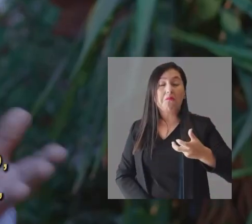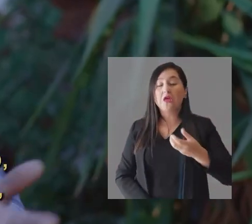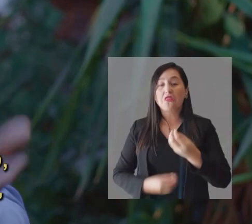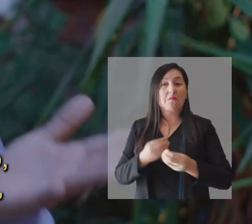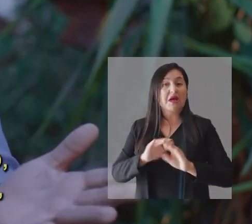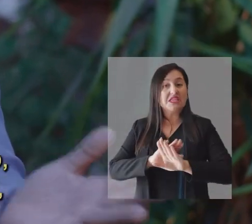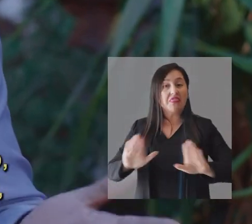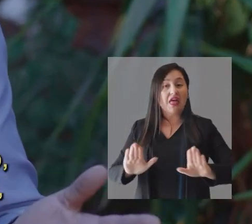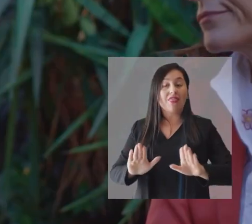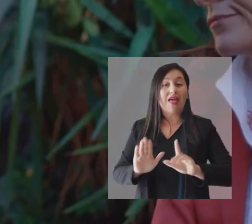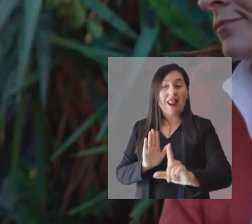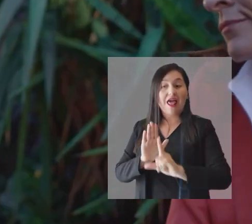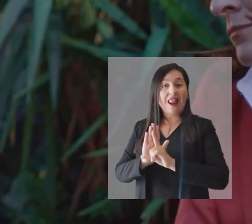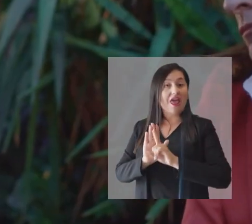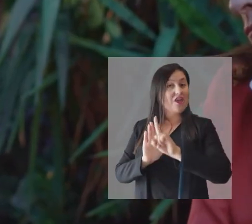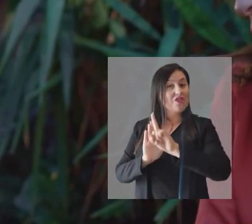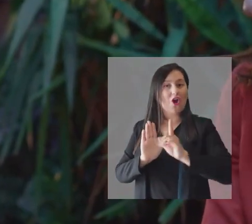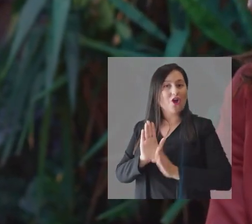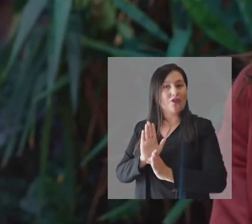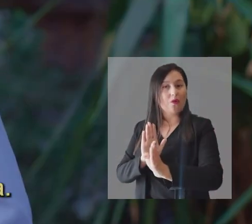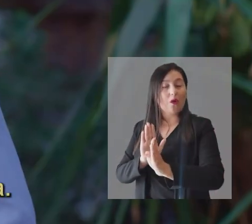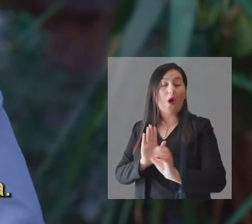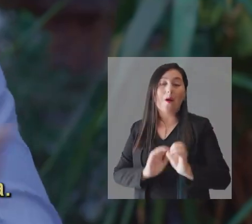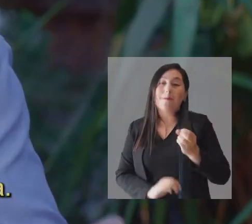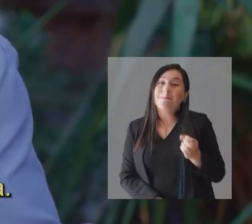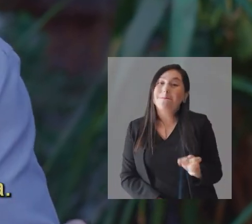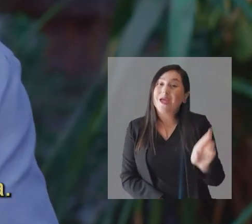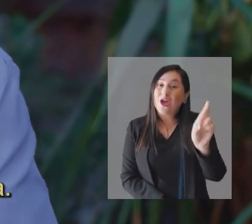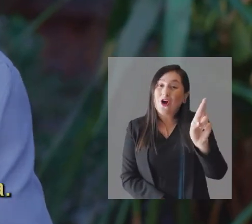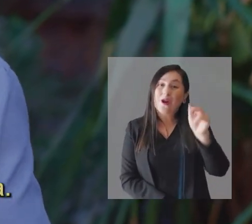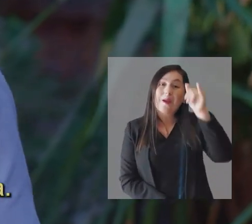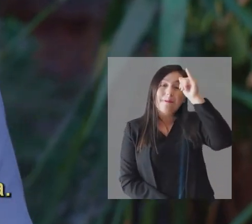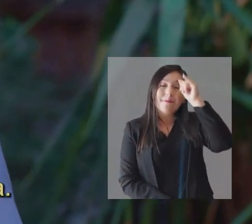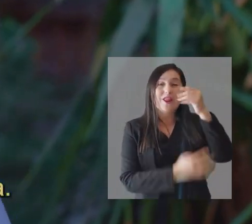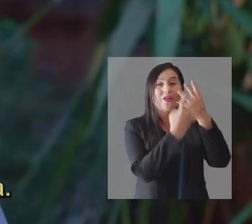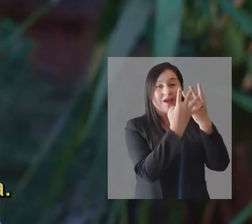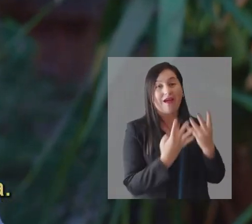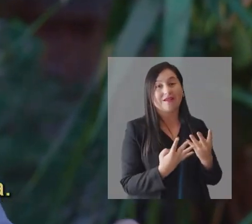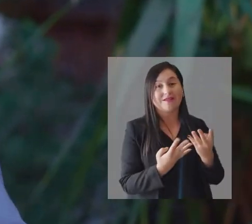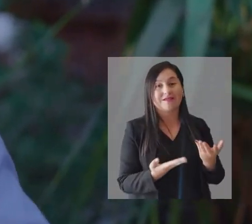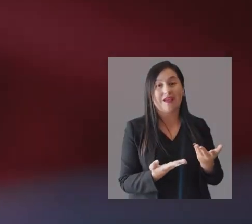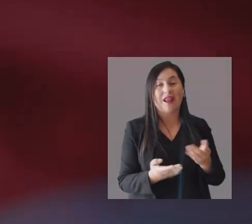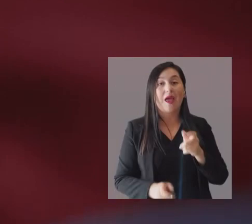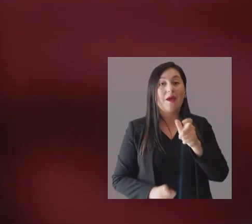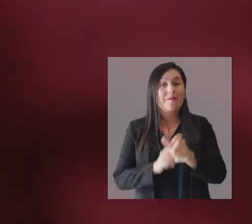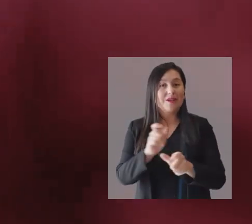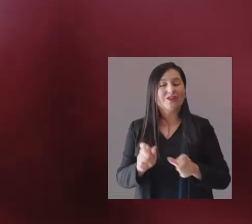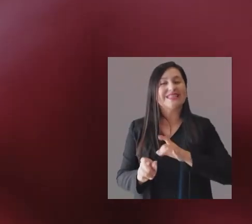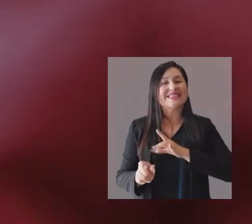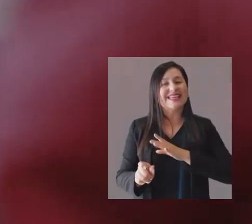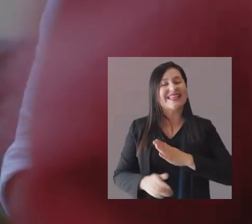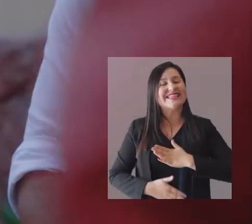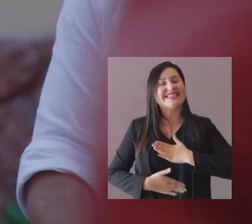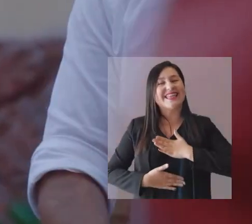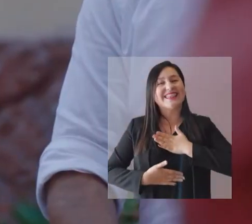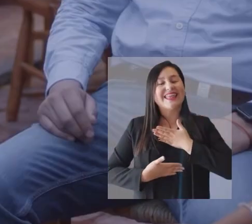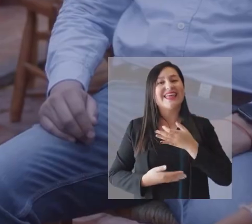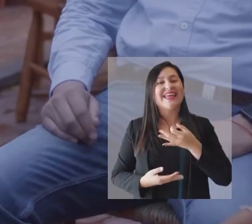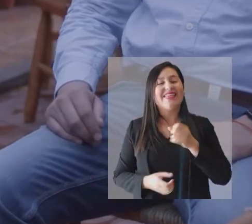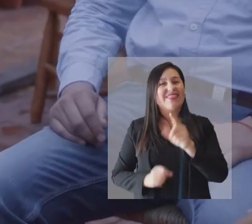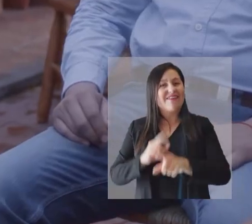robo lo más probable que no pase nada porque la ley no persevera O lo que es peor finalmente los indultan los chilenos necesitamos